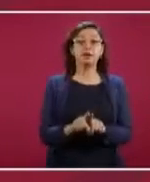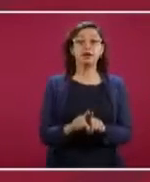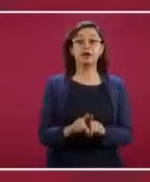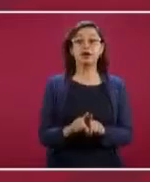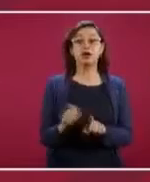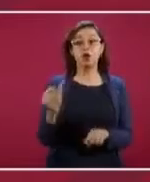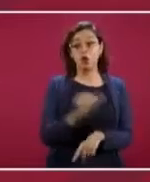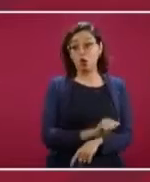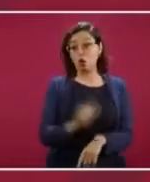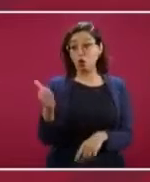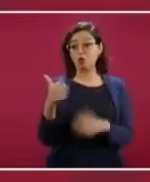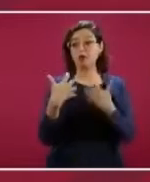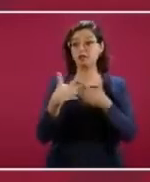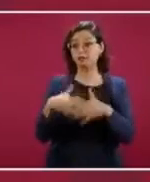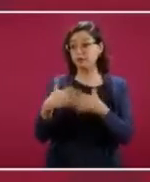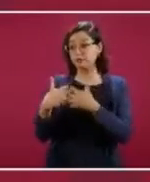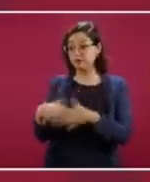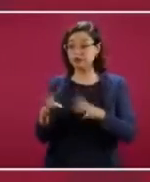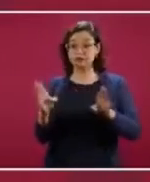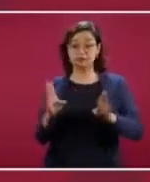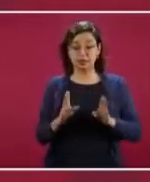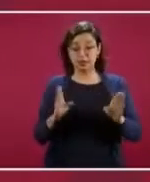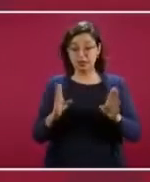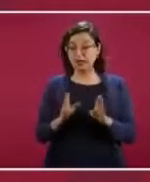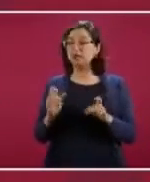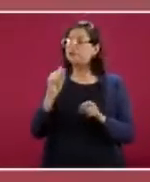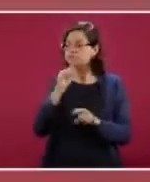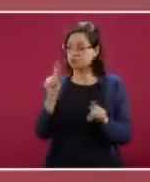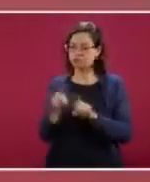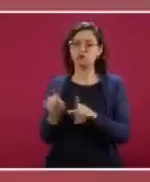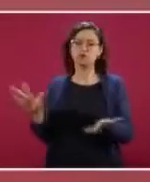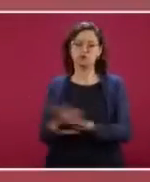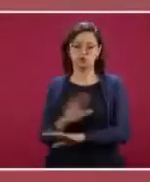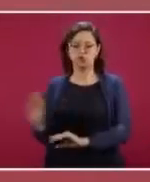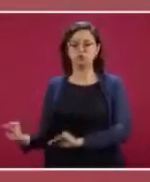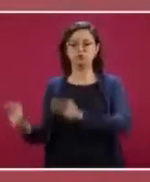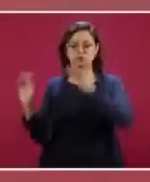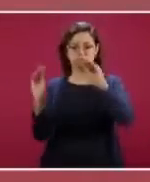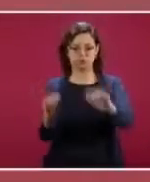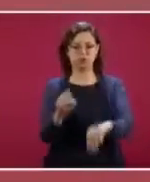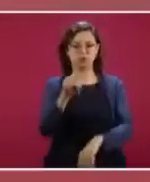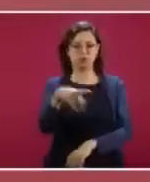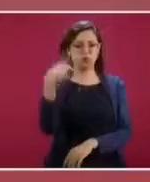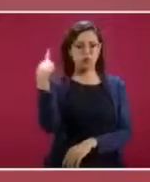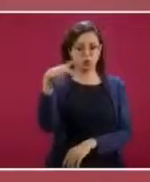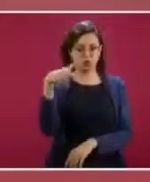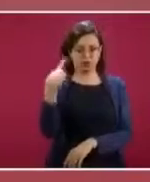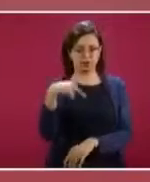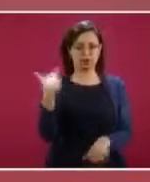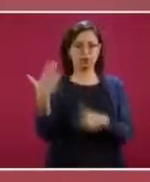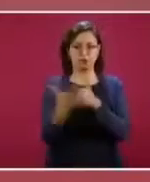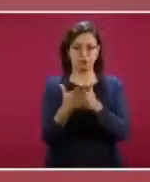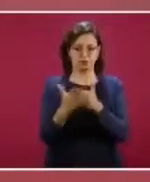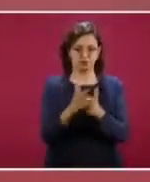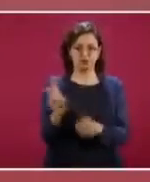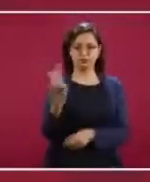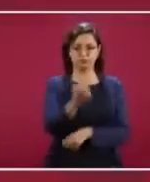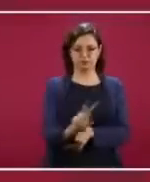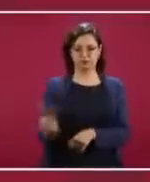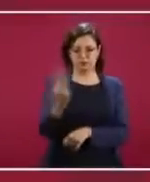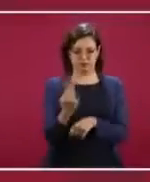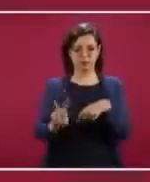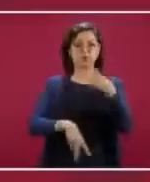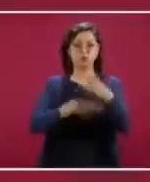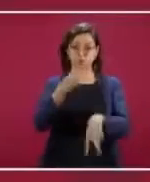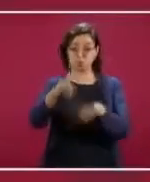otras fábricas del ejército se trasladen a Puebla. El viernes vamos a estar en